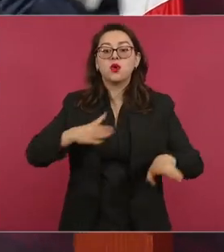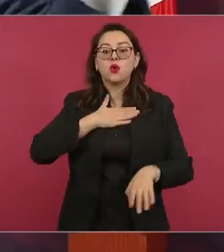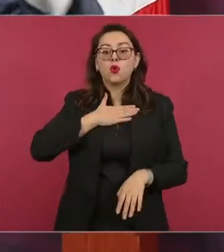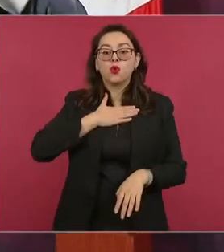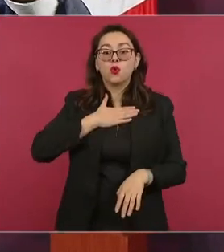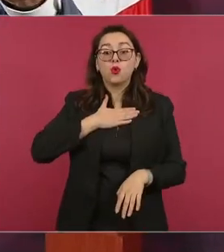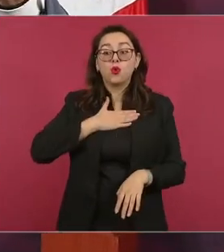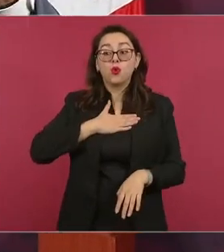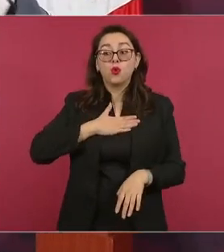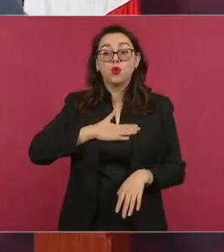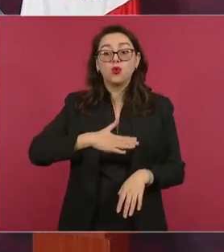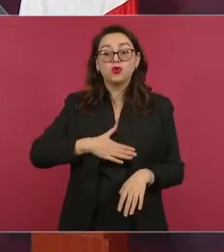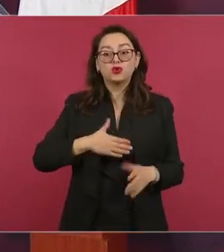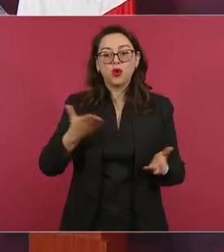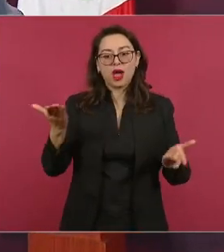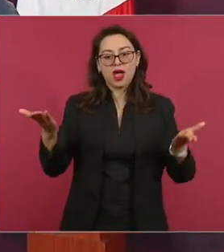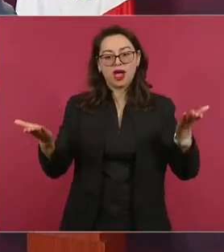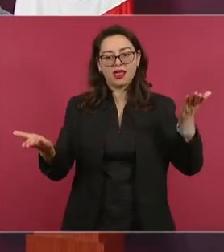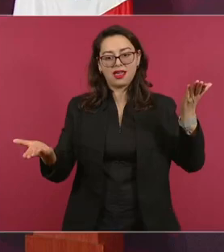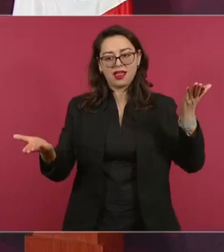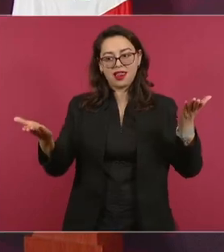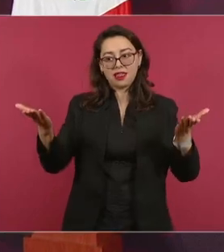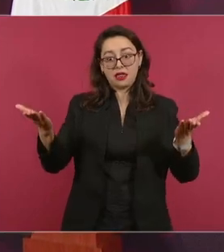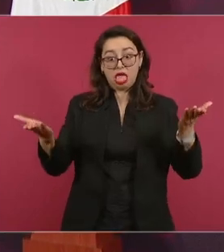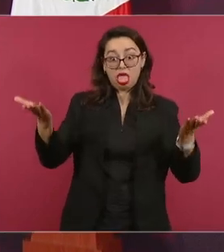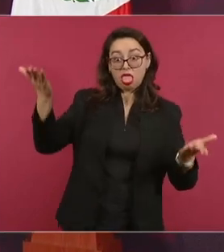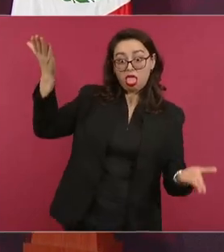pero en equilibrio, y el Estado